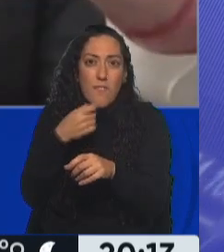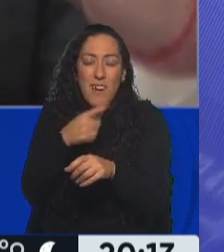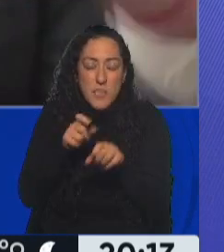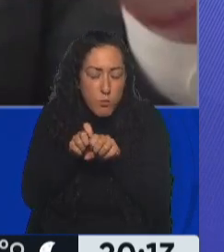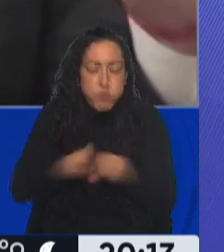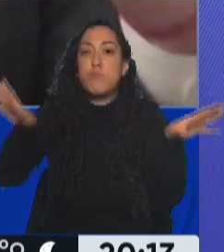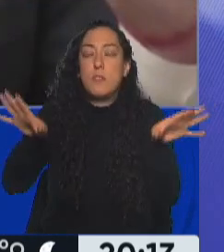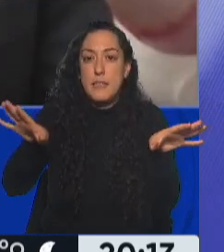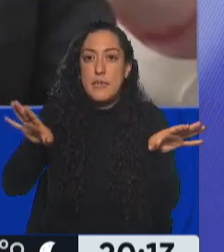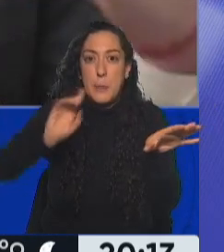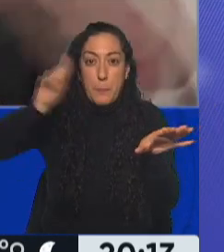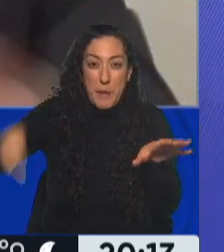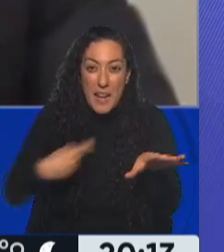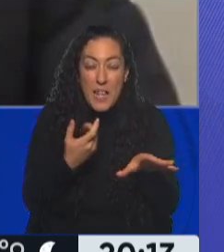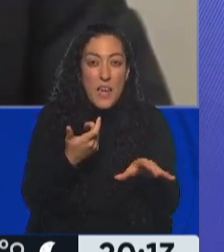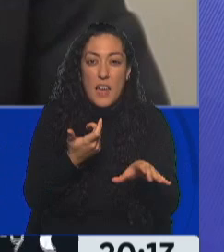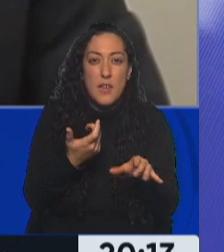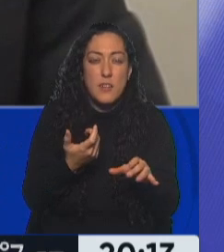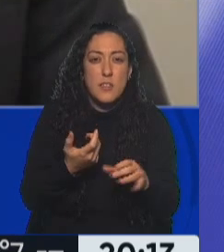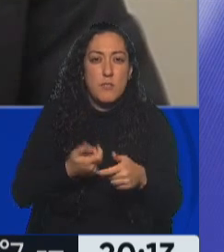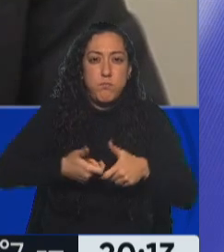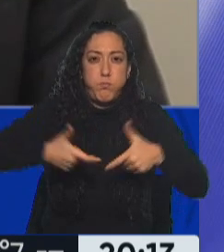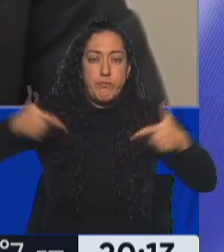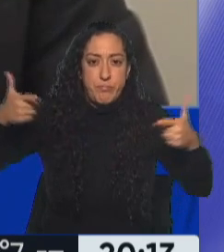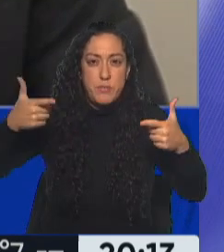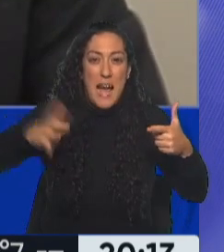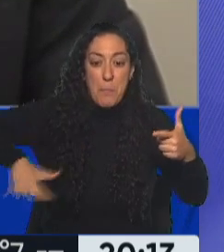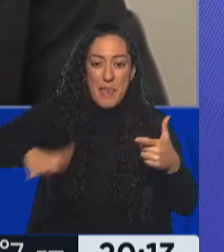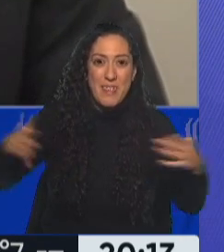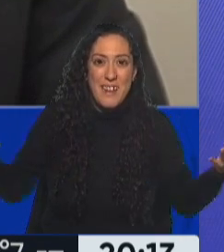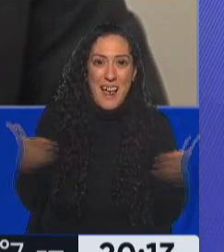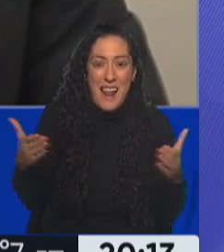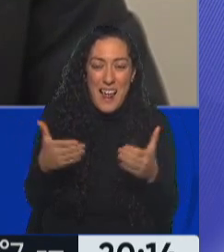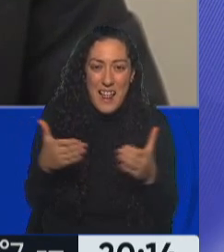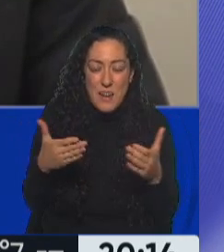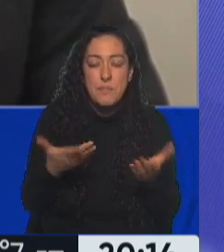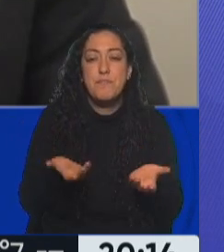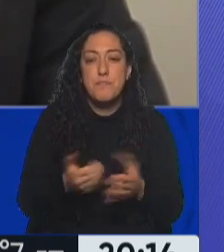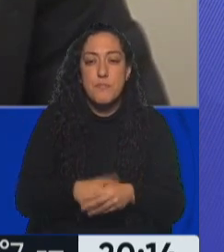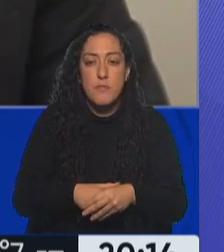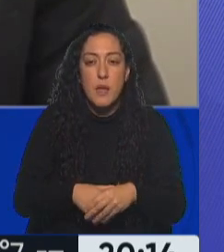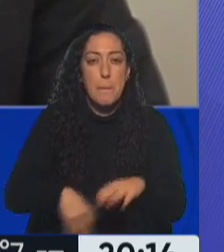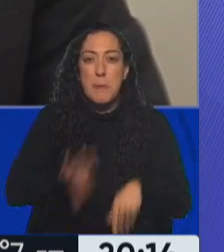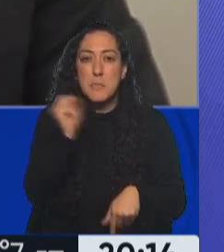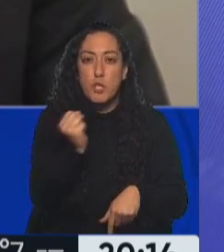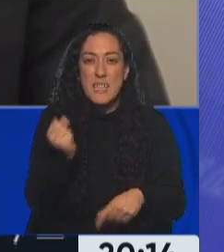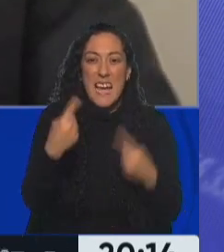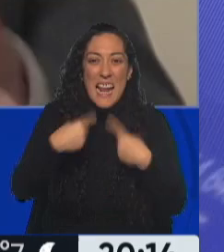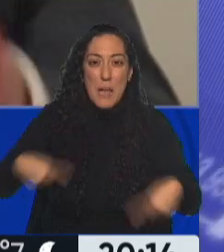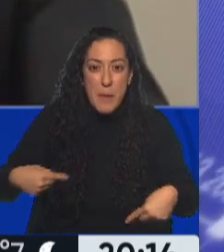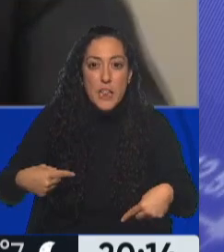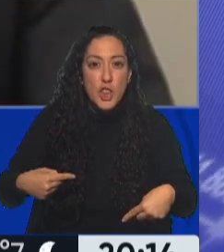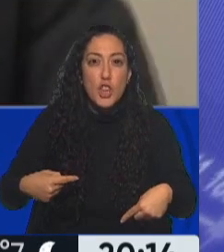gas, aumentando mucho la concentración en ese ambiente pequeño. Y lo otro que es muy importante es no utilizar elementos que no